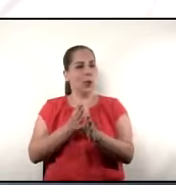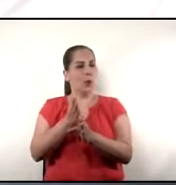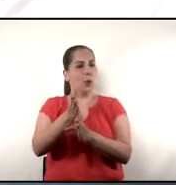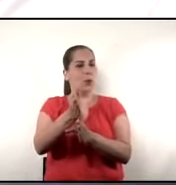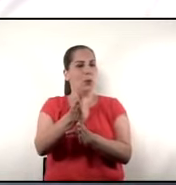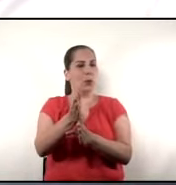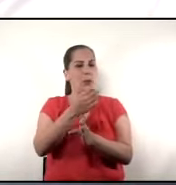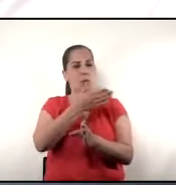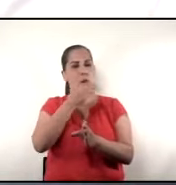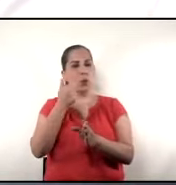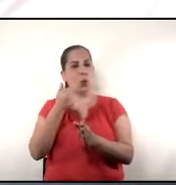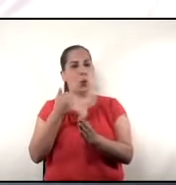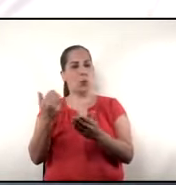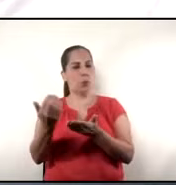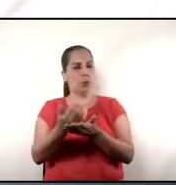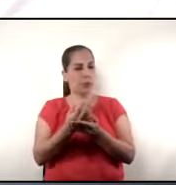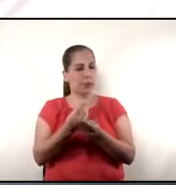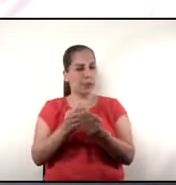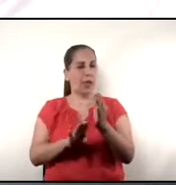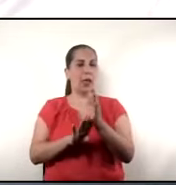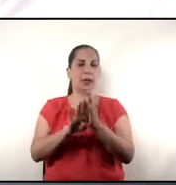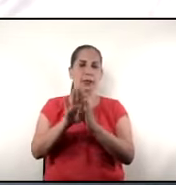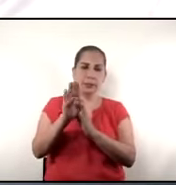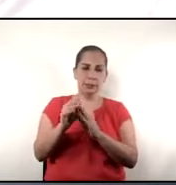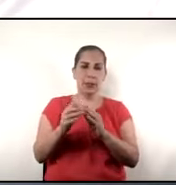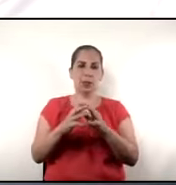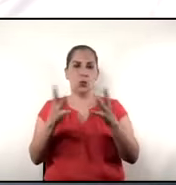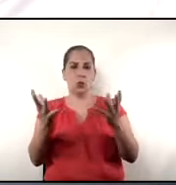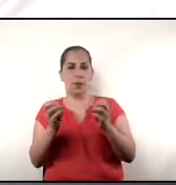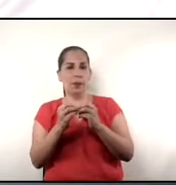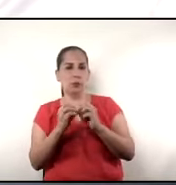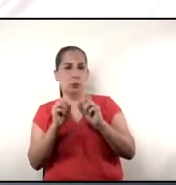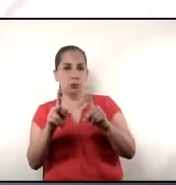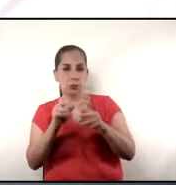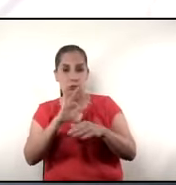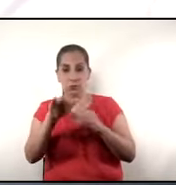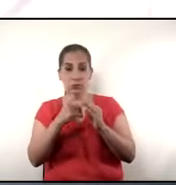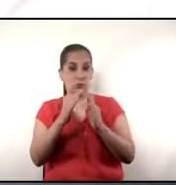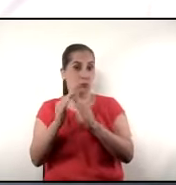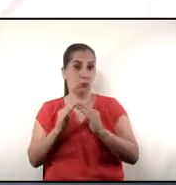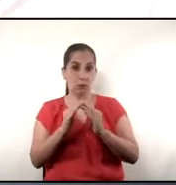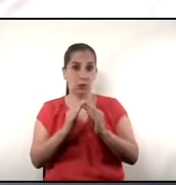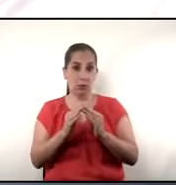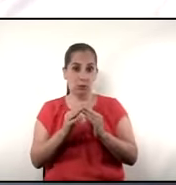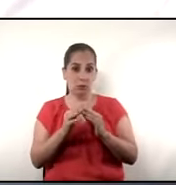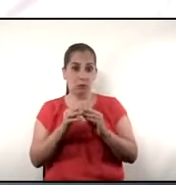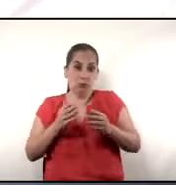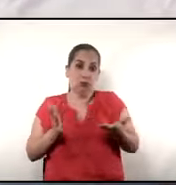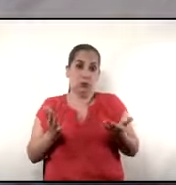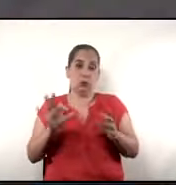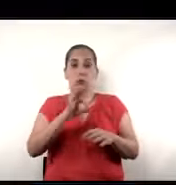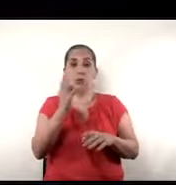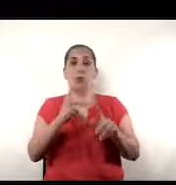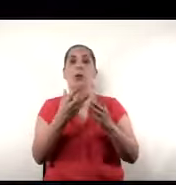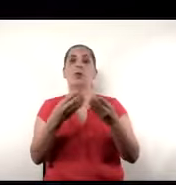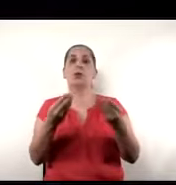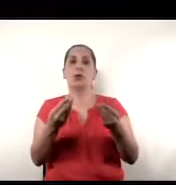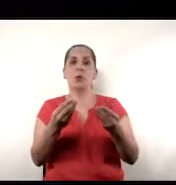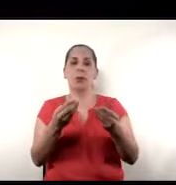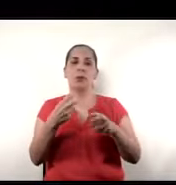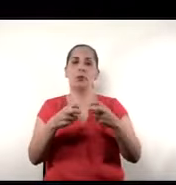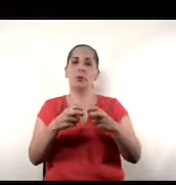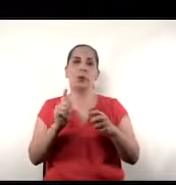de mayor prosperidad, de mayor crecimiento, de generación de oportunidades para todos los ciudadanos, en un camino de resolver los problemas en vez de patear la